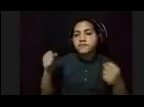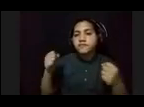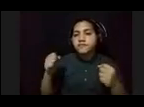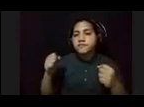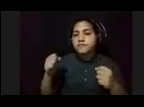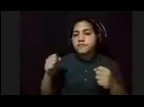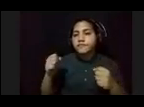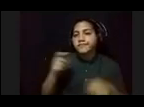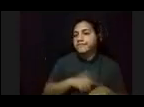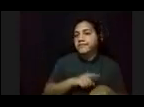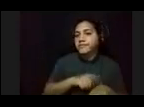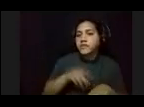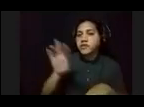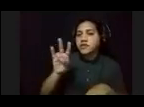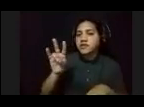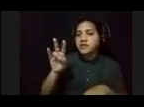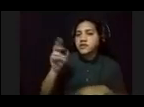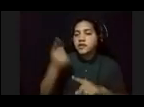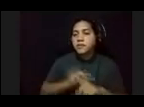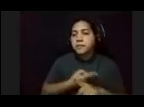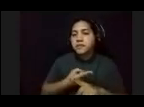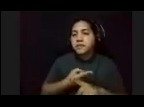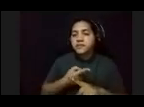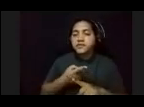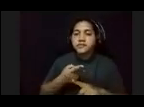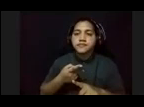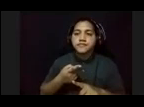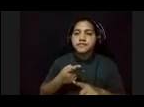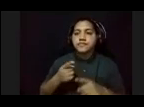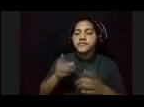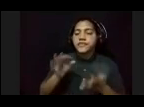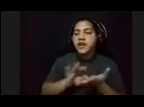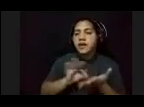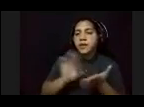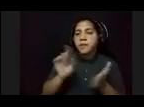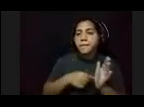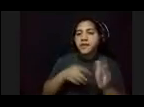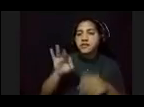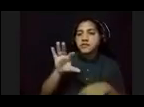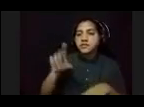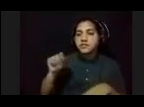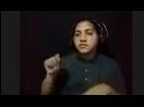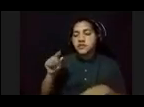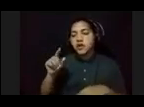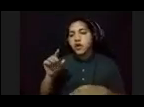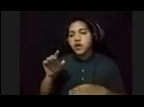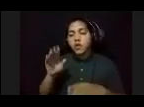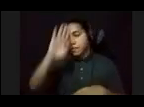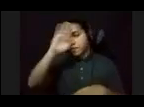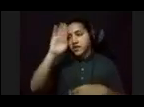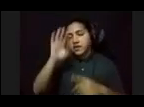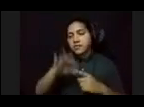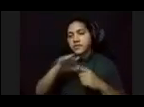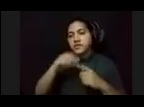meses. En el censo de 1920, el Hospital Especial de Mujeres aparece ubicado